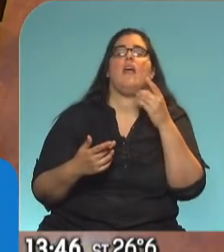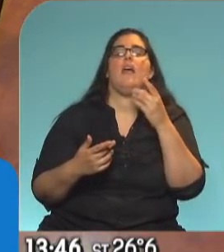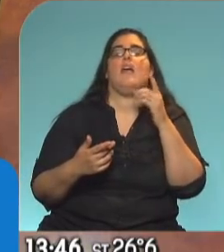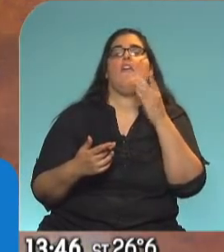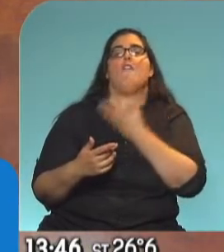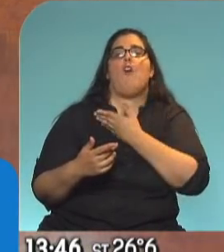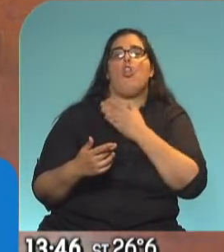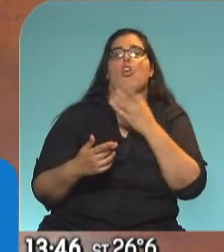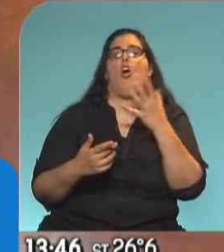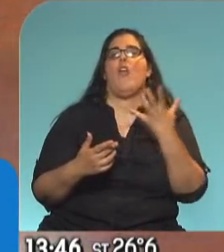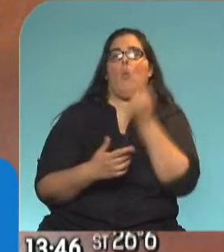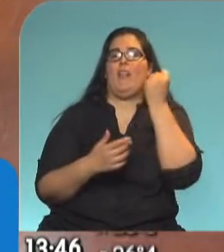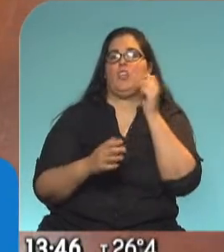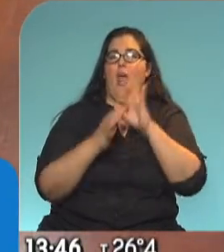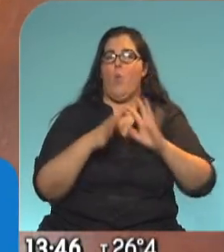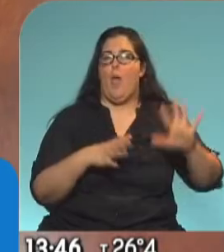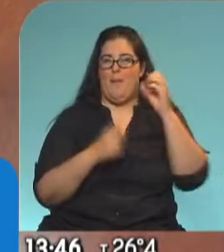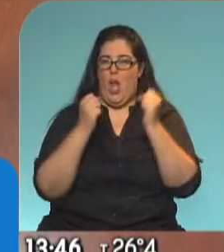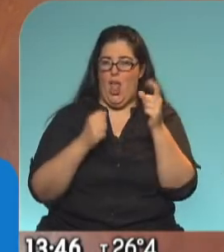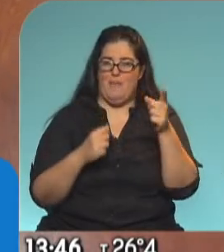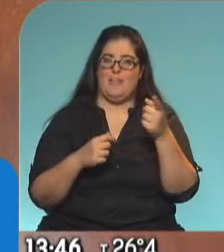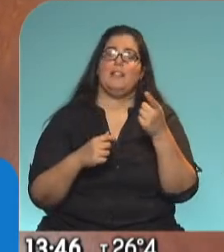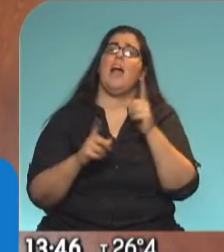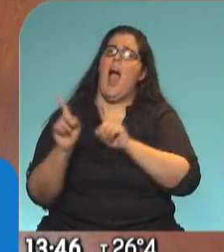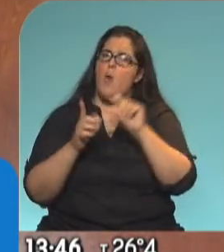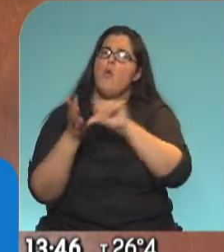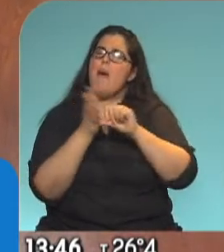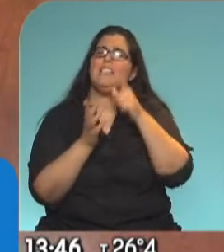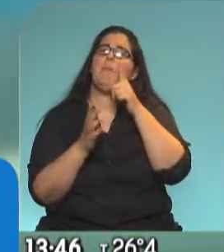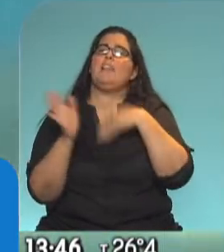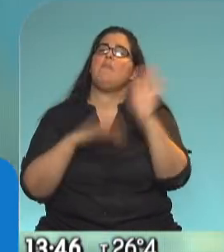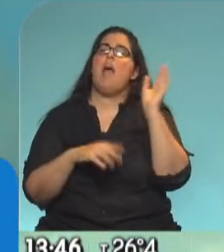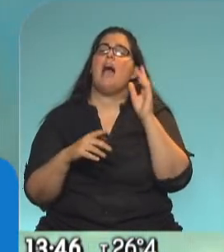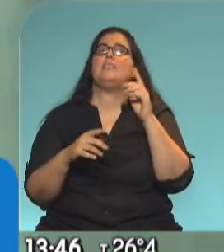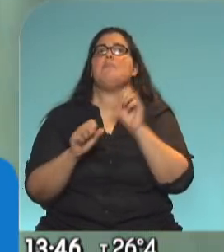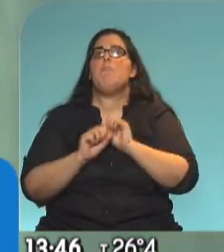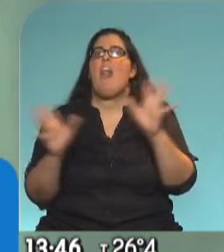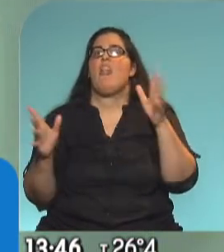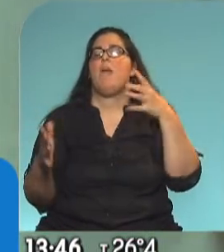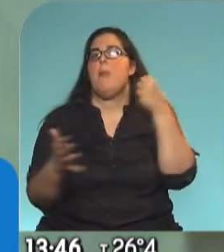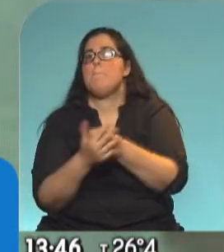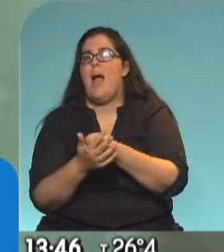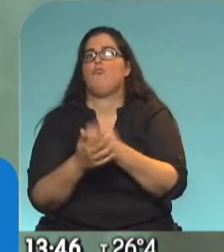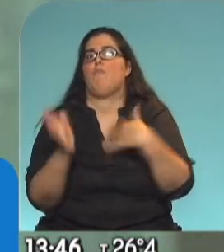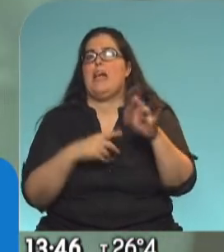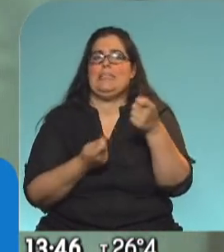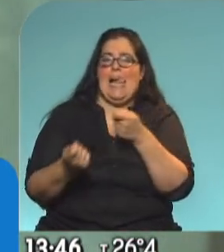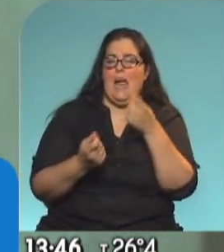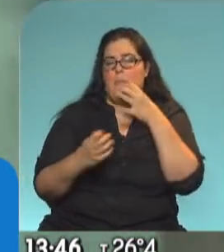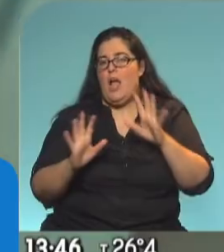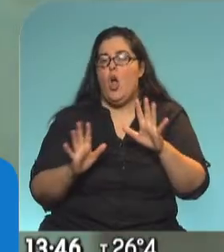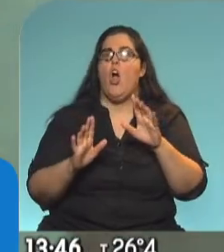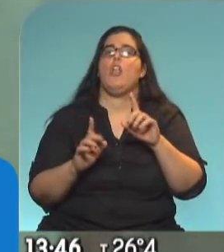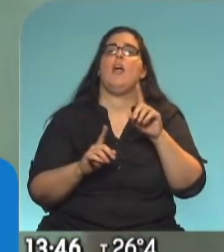Recuperación Europeo. Y algunos países que parecía que estaban mejor, que habían gestionado mejor el impacto de la pandemia, Alemania un caso, algunos países